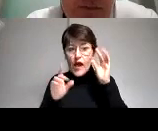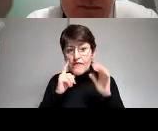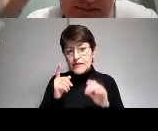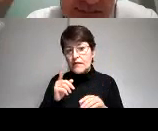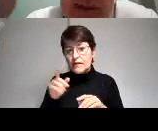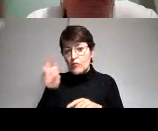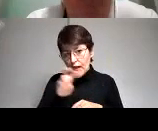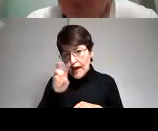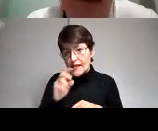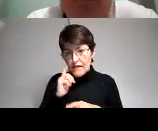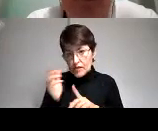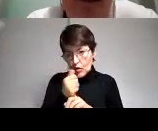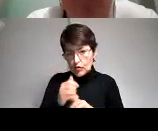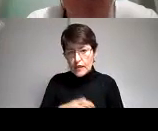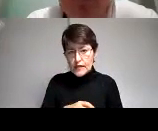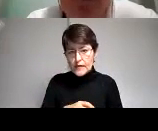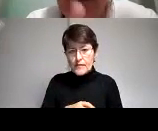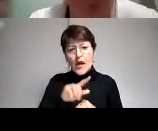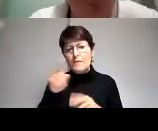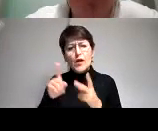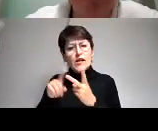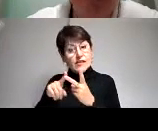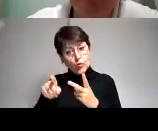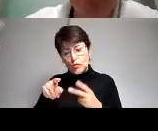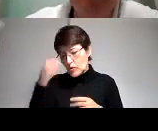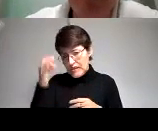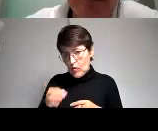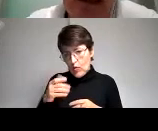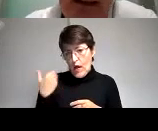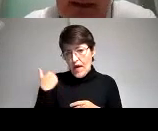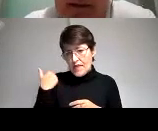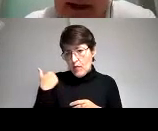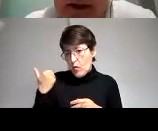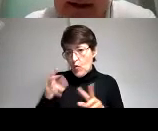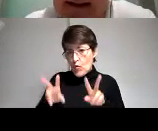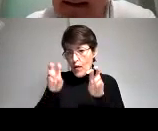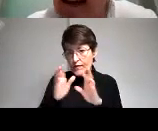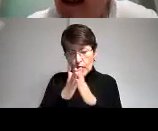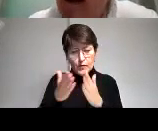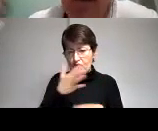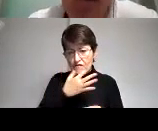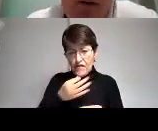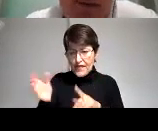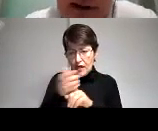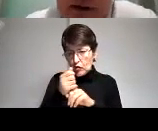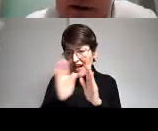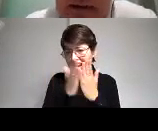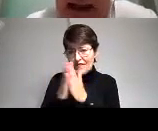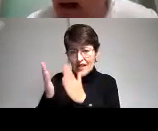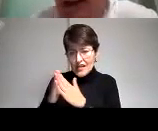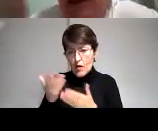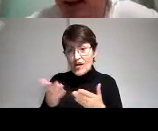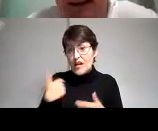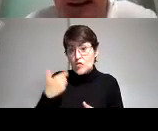pero el revolucionario mundo de los probióticos salió a final de febrero. El sábado fui a comprármelo yo